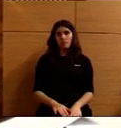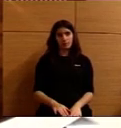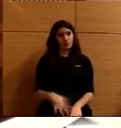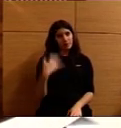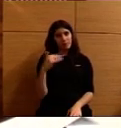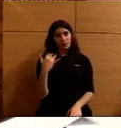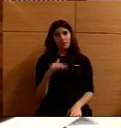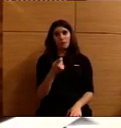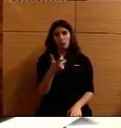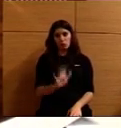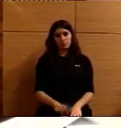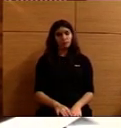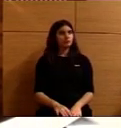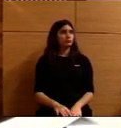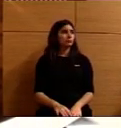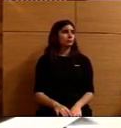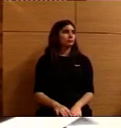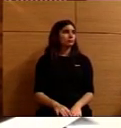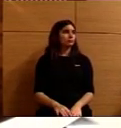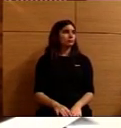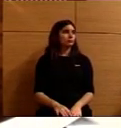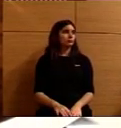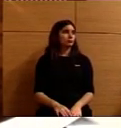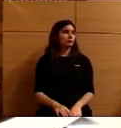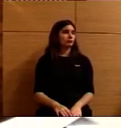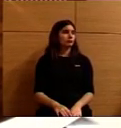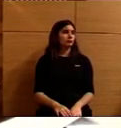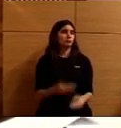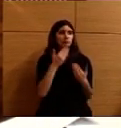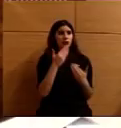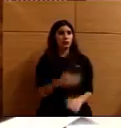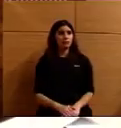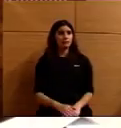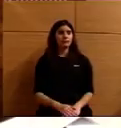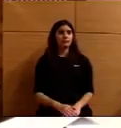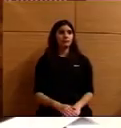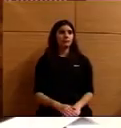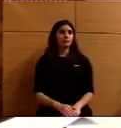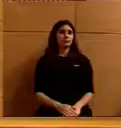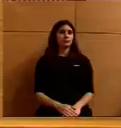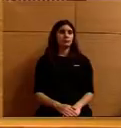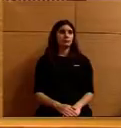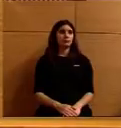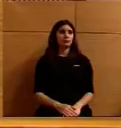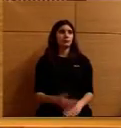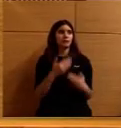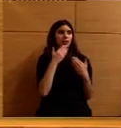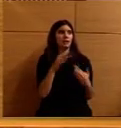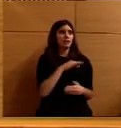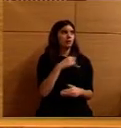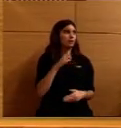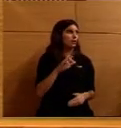sí que aspiran a poco. Sí que aspiran a poco. Muchas gracias, señor presidente. Gracias, señor